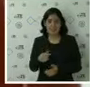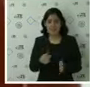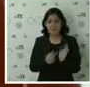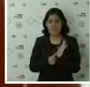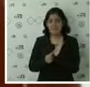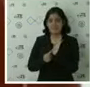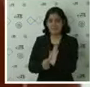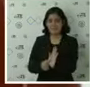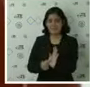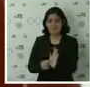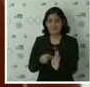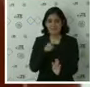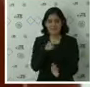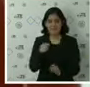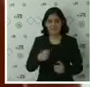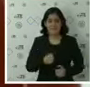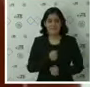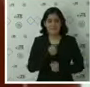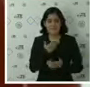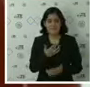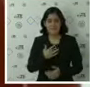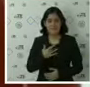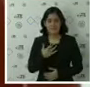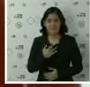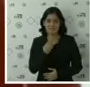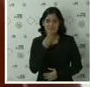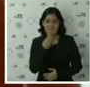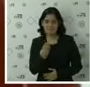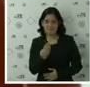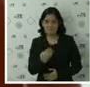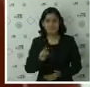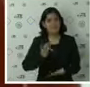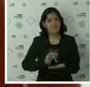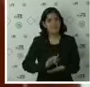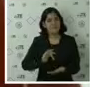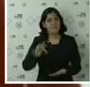muy satisfechas y muy satisfechos. Muchas gracias.